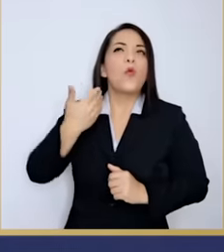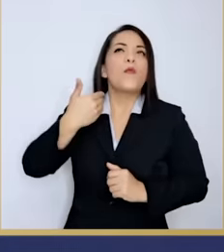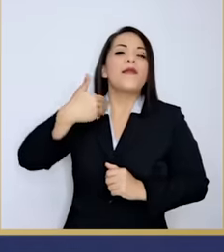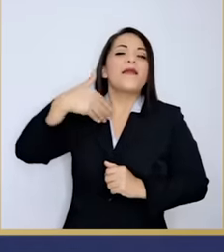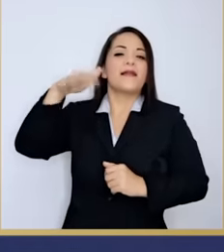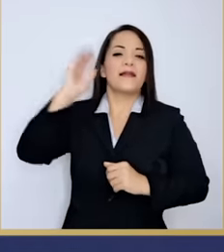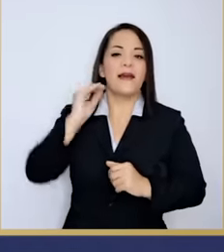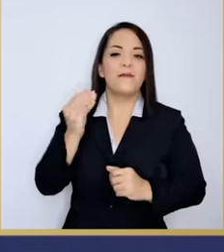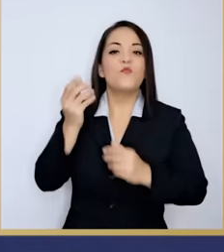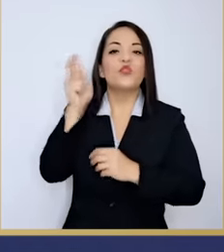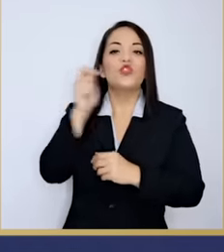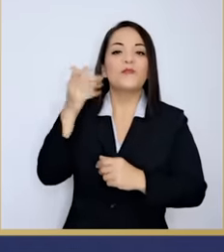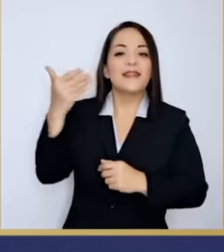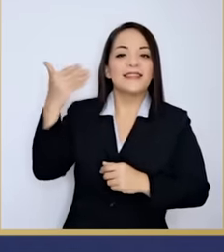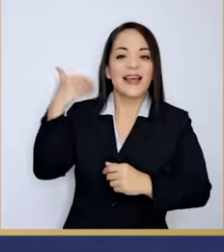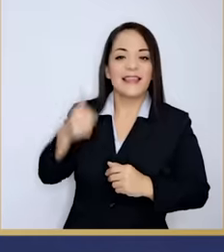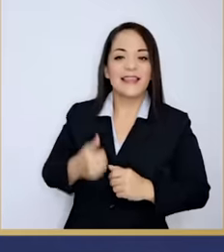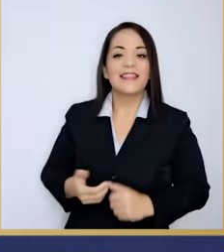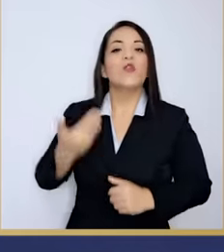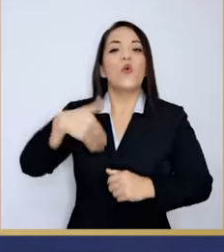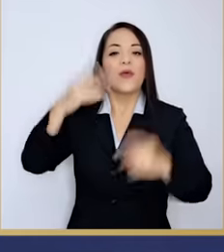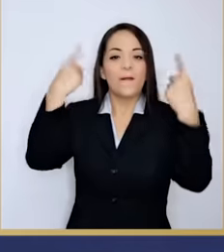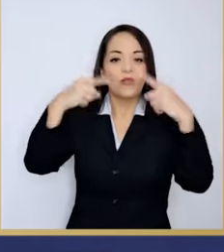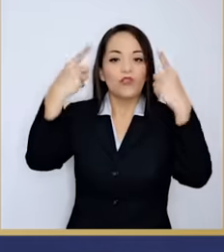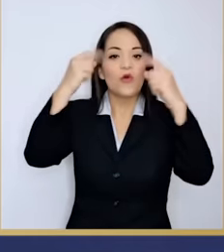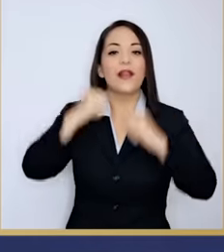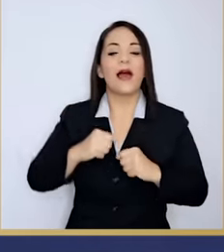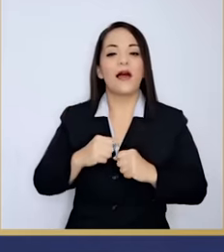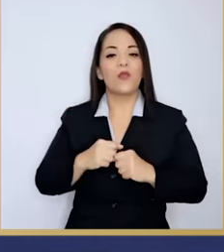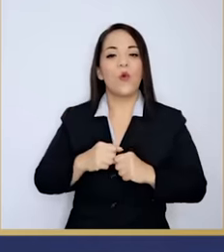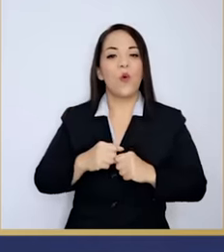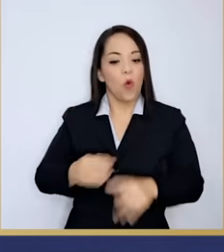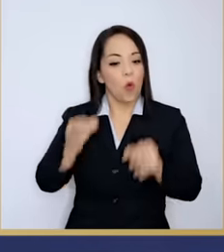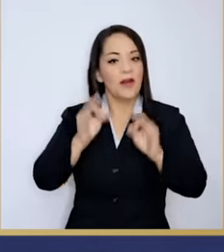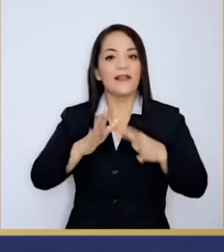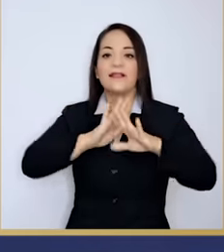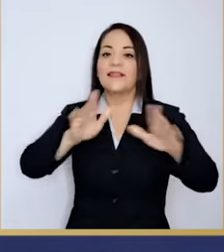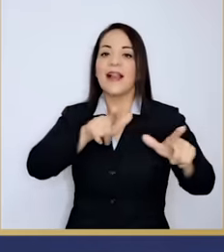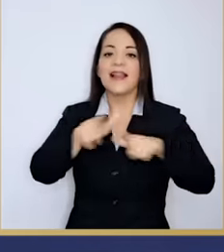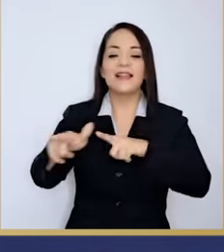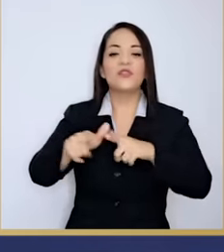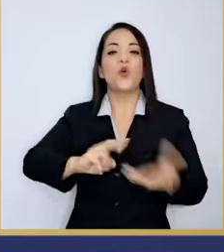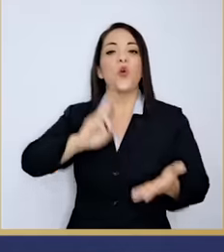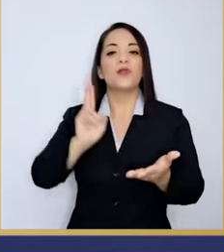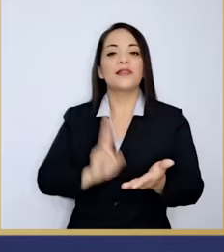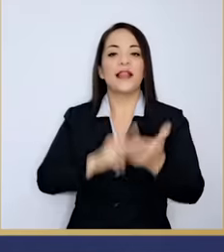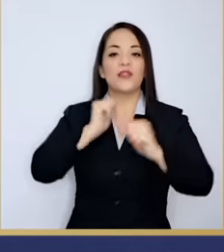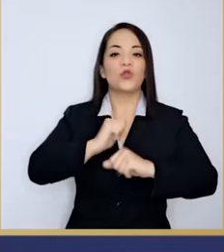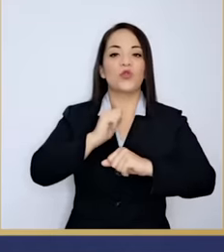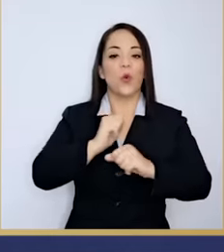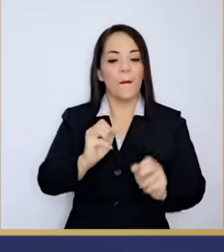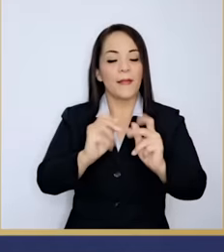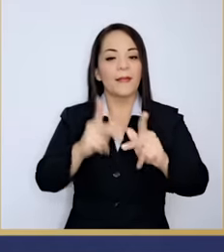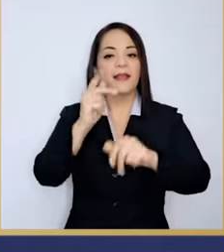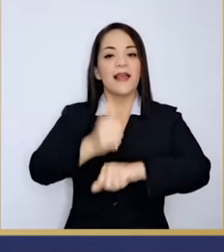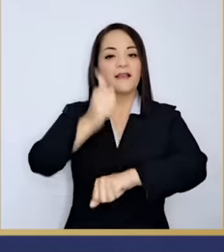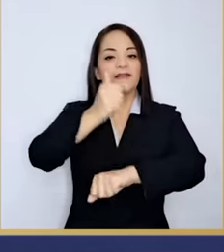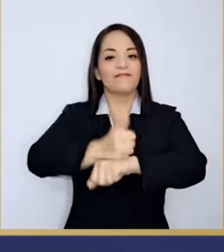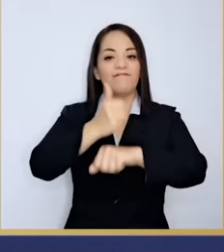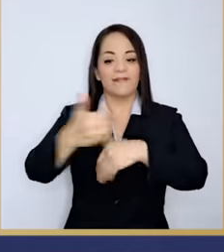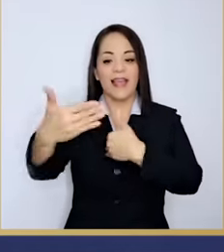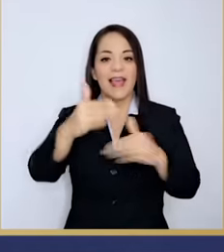si hace tantos y tantos meses hubiésemos podido concretar el contrato que permitía